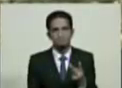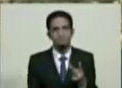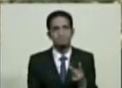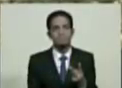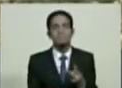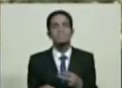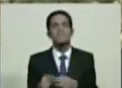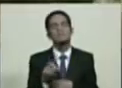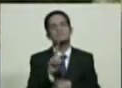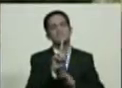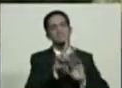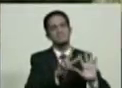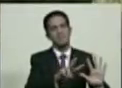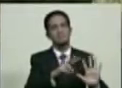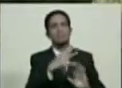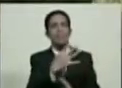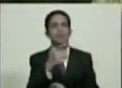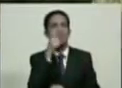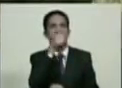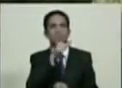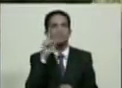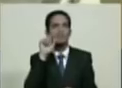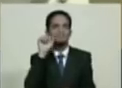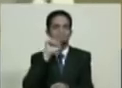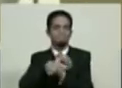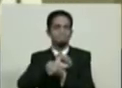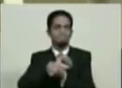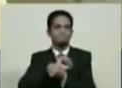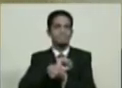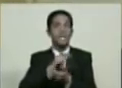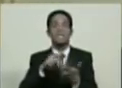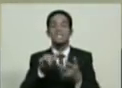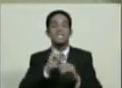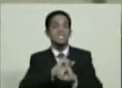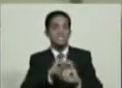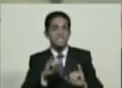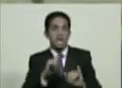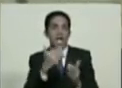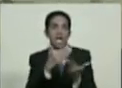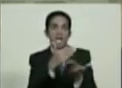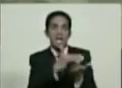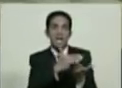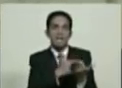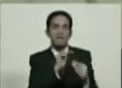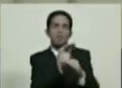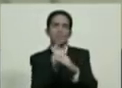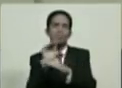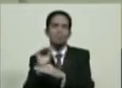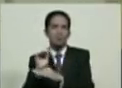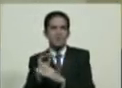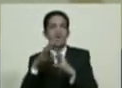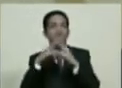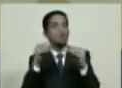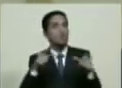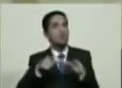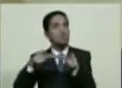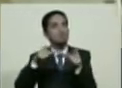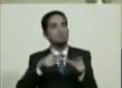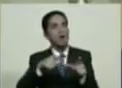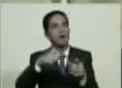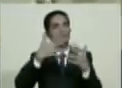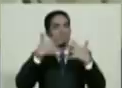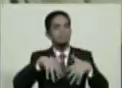detenidos y se ha hecho un plan para resguardar las principales 94 subestaciones en el estado